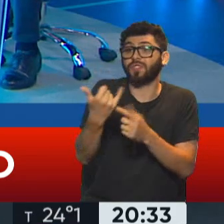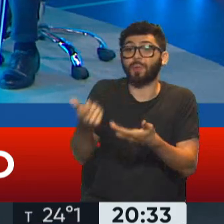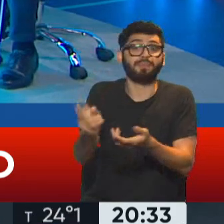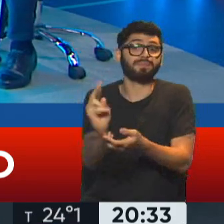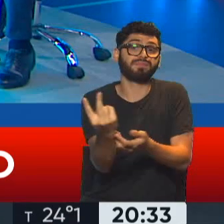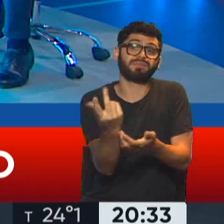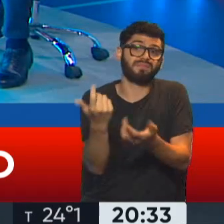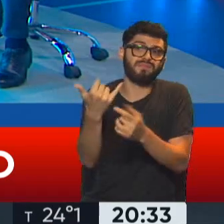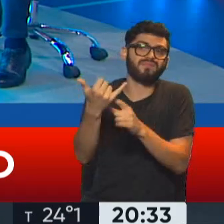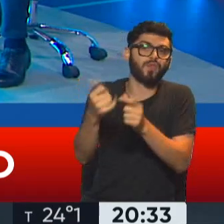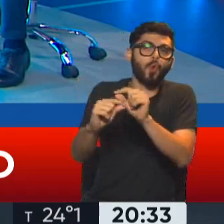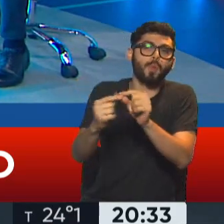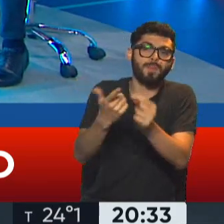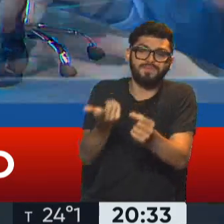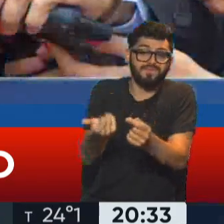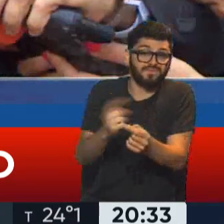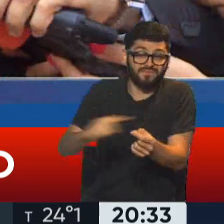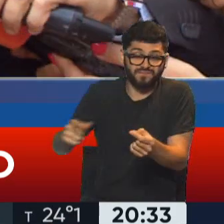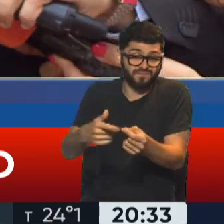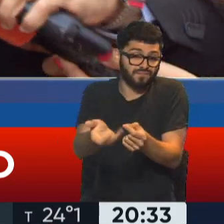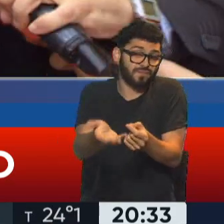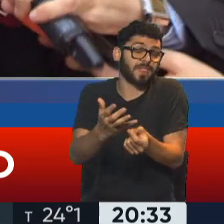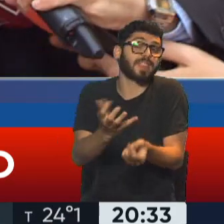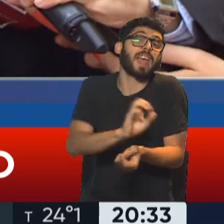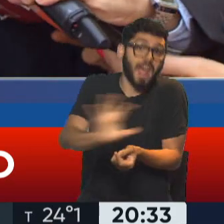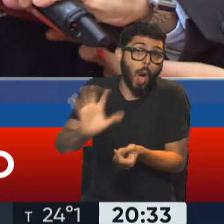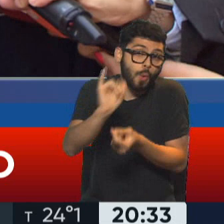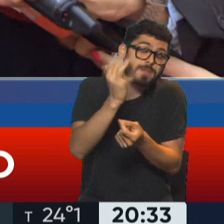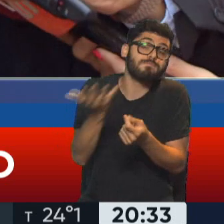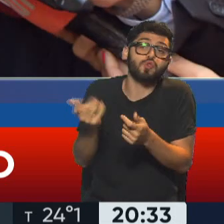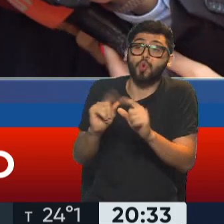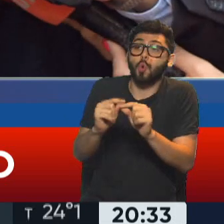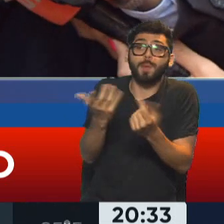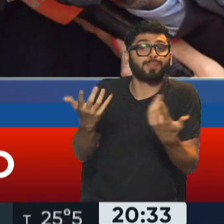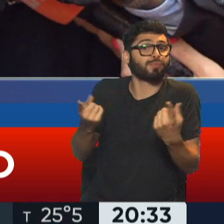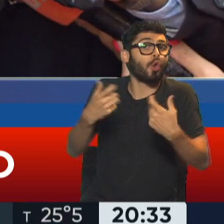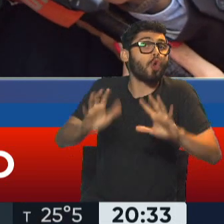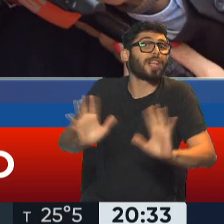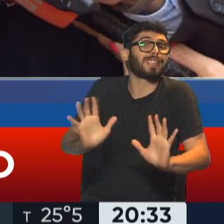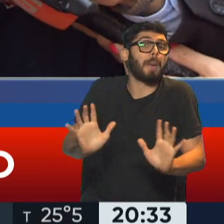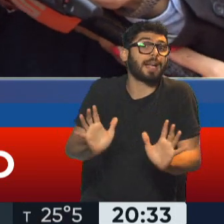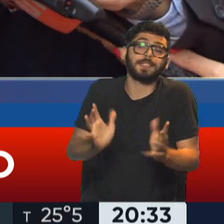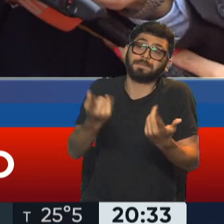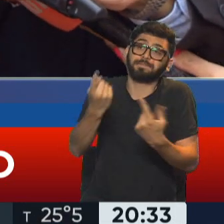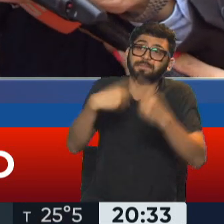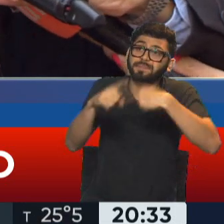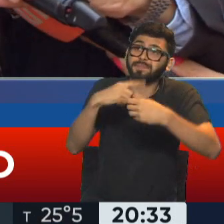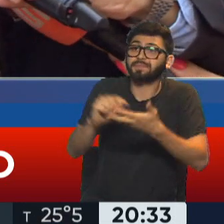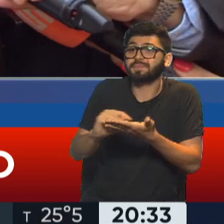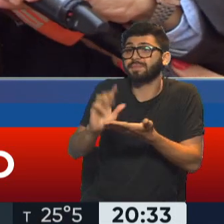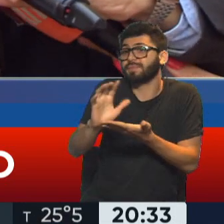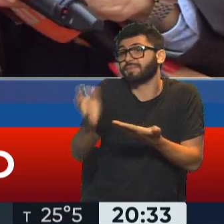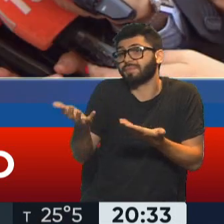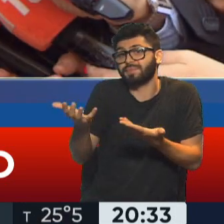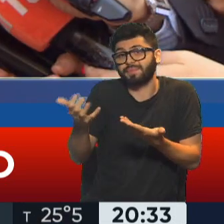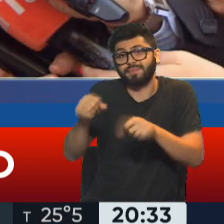los titulares ya no las pueden utilizar por una circunstancia trágica, pues entonces el trámite administrativo es darle de baja como un mueble